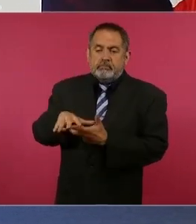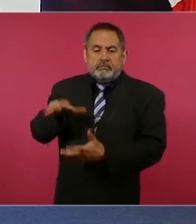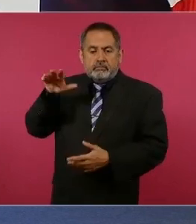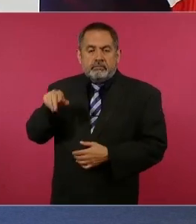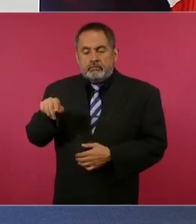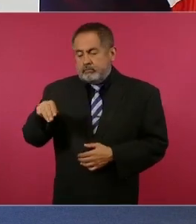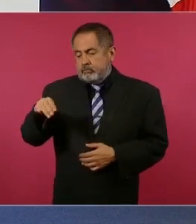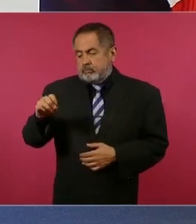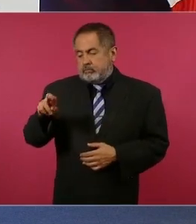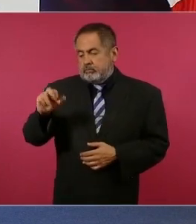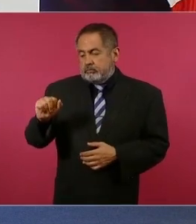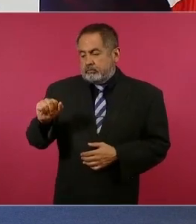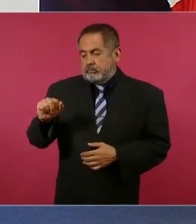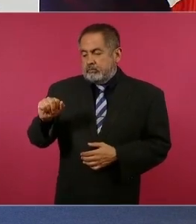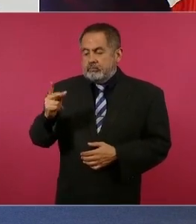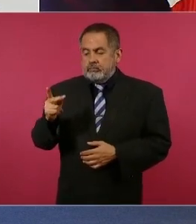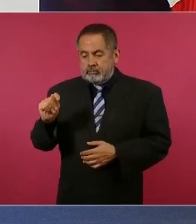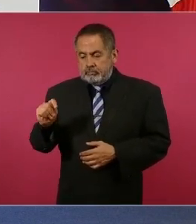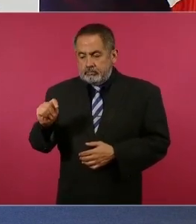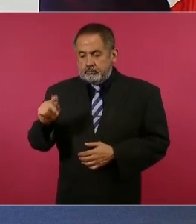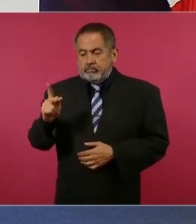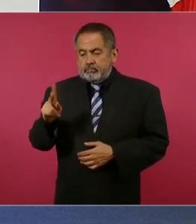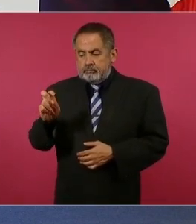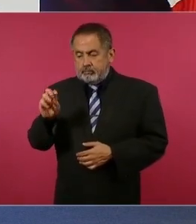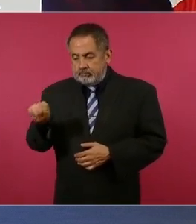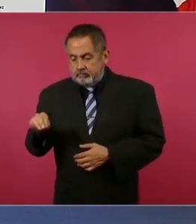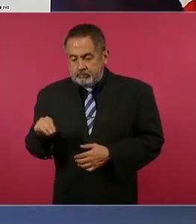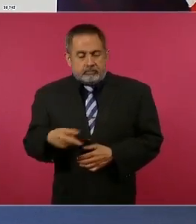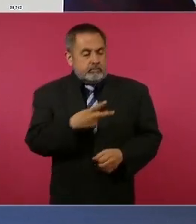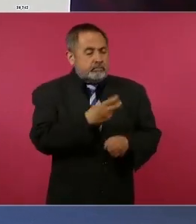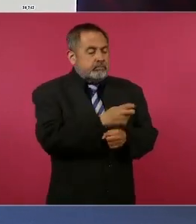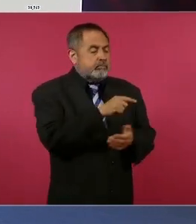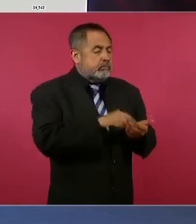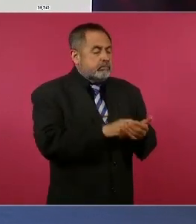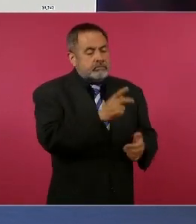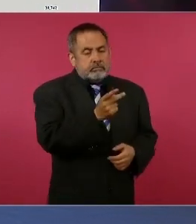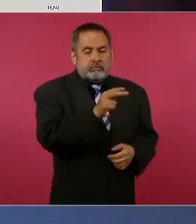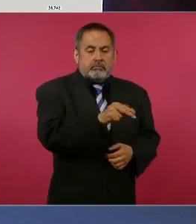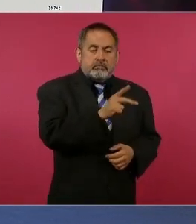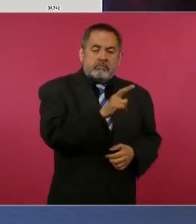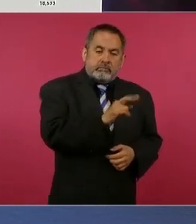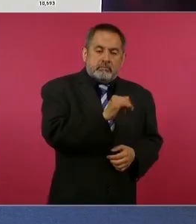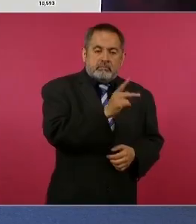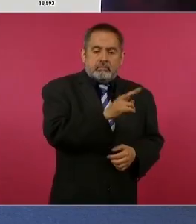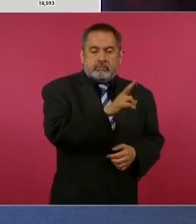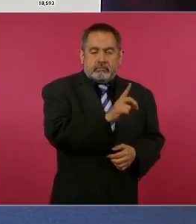mayoría Morena, PT, Verde, primera minoría PAN, PRI, PRD. Adelante.